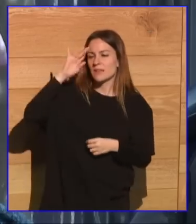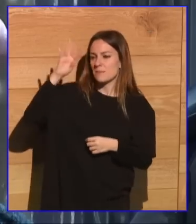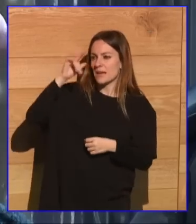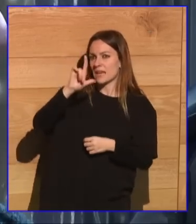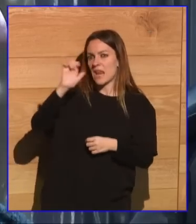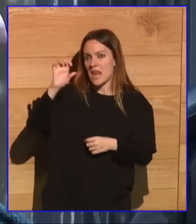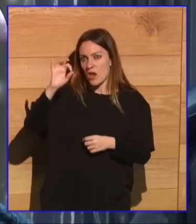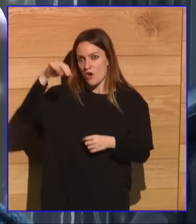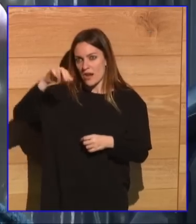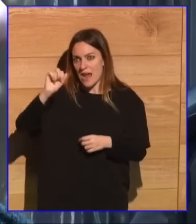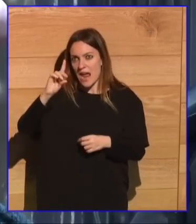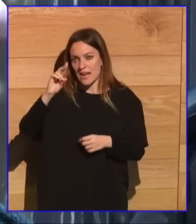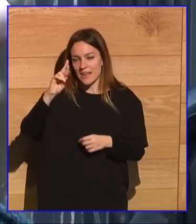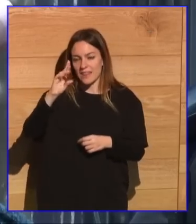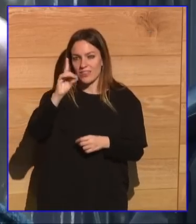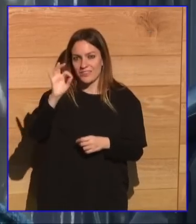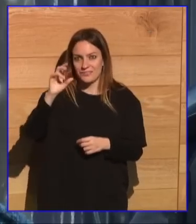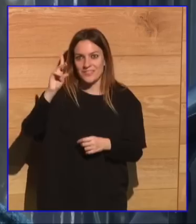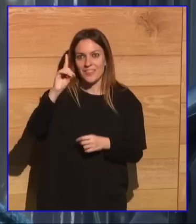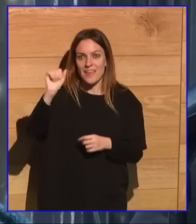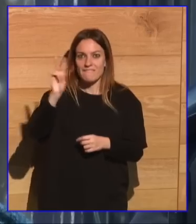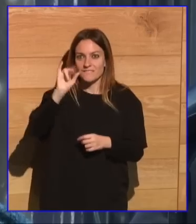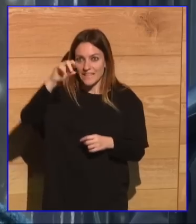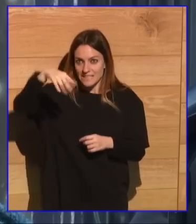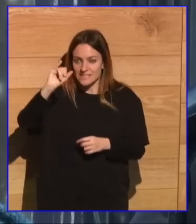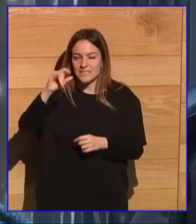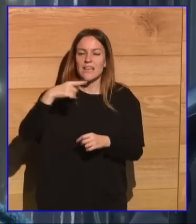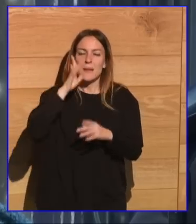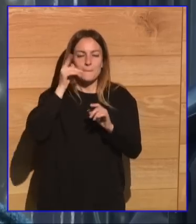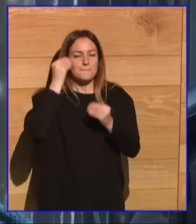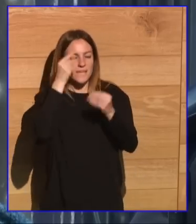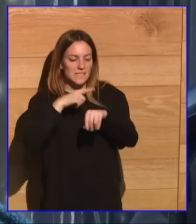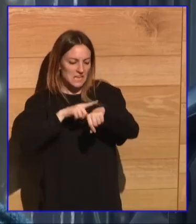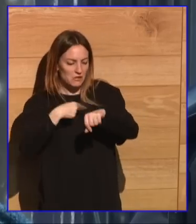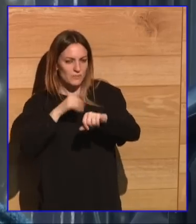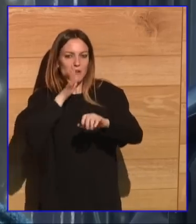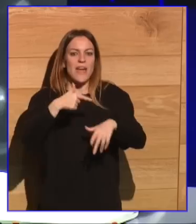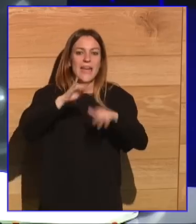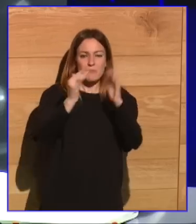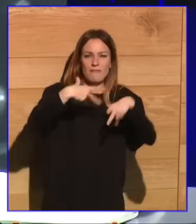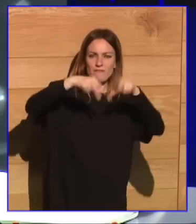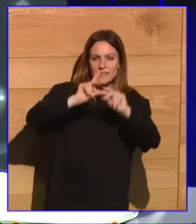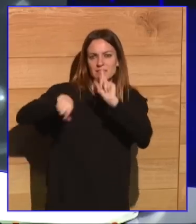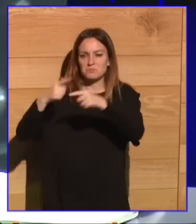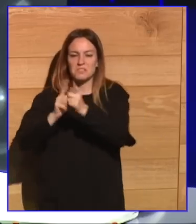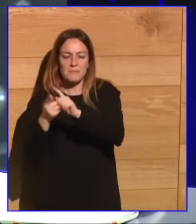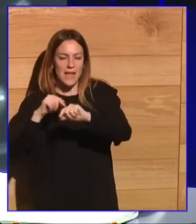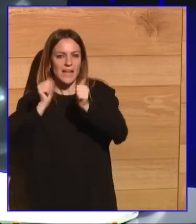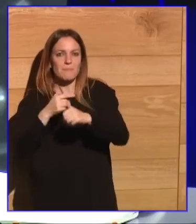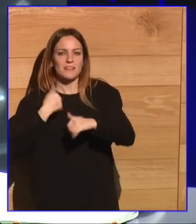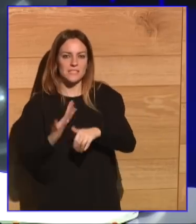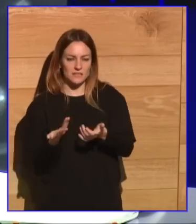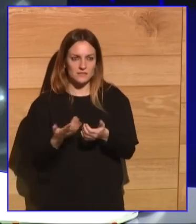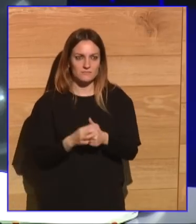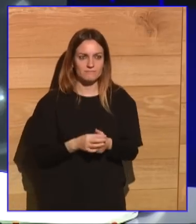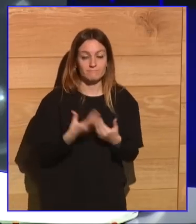un reloj diciendo se acaba el Renacimiento, a partir de ahora todo a lo barroco. Pues a eso me refiero, no funciona así. Entonces tú ves que eso se ha empezado